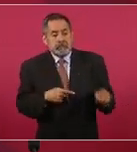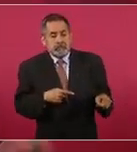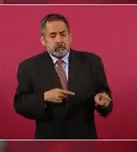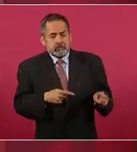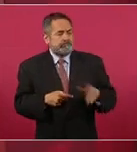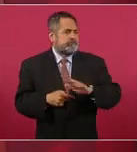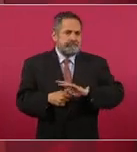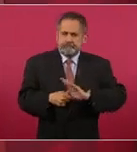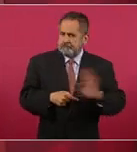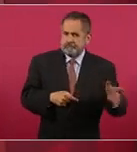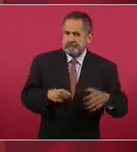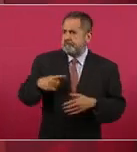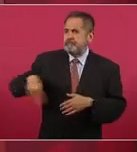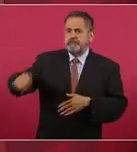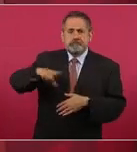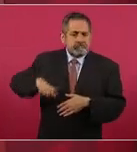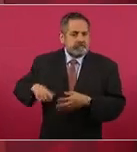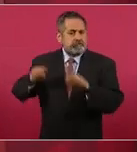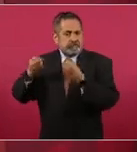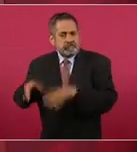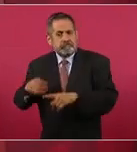al pueblo y a la nación,